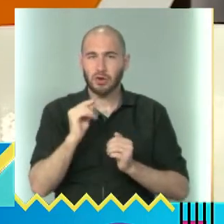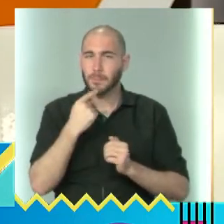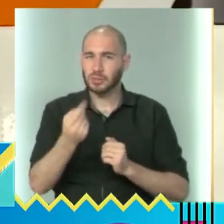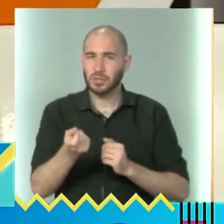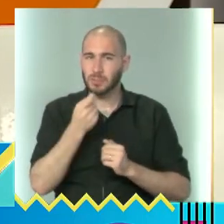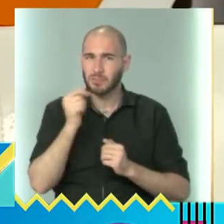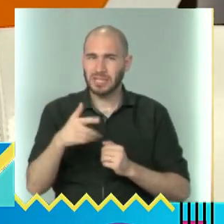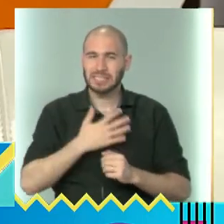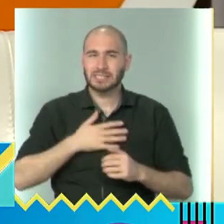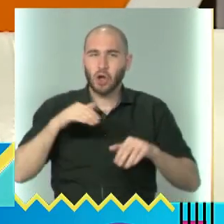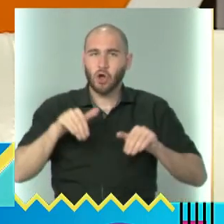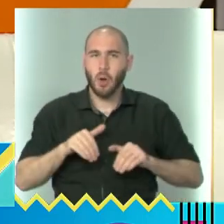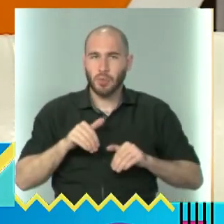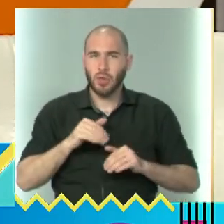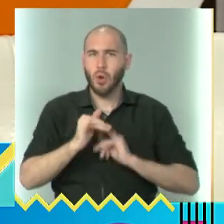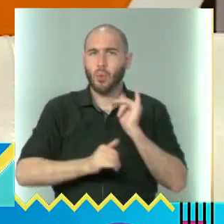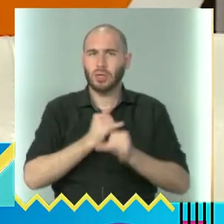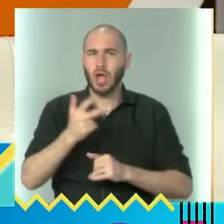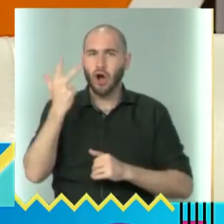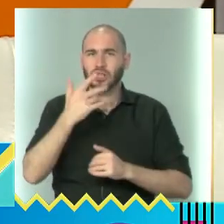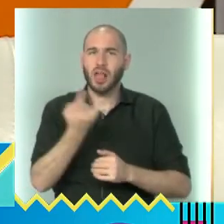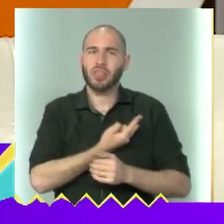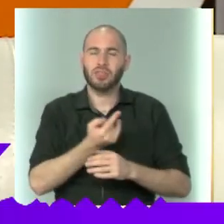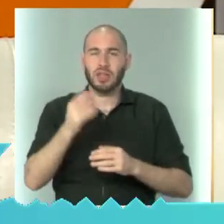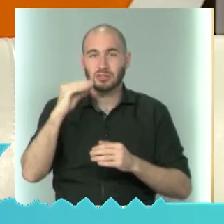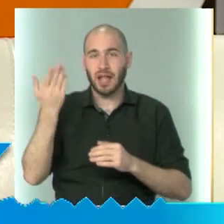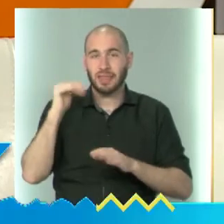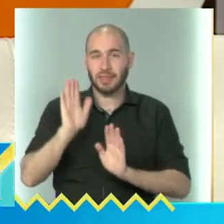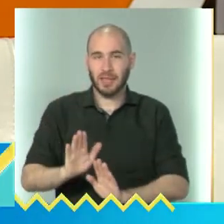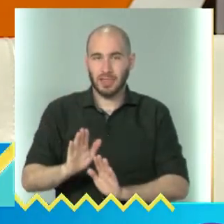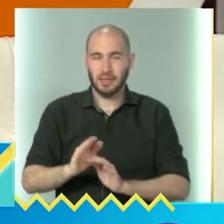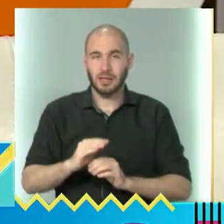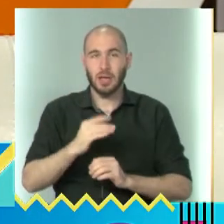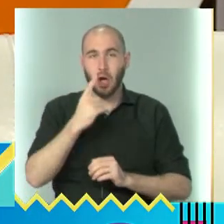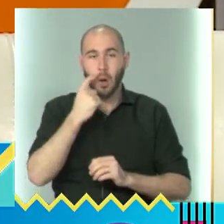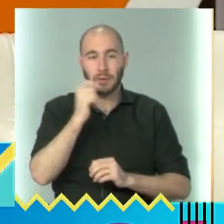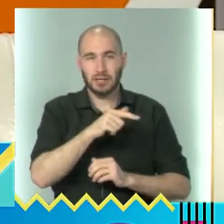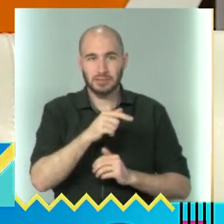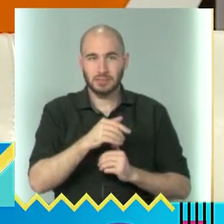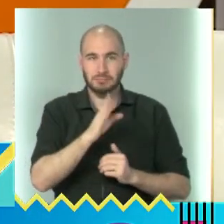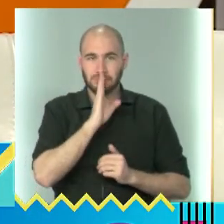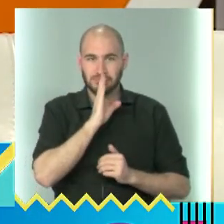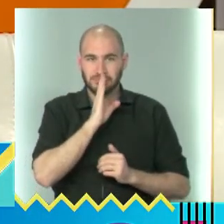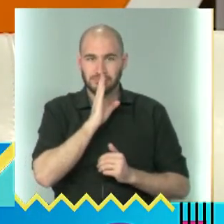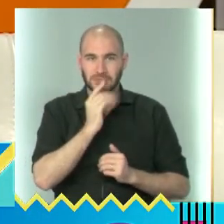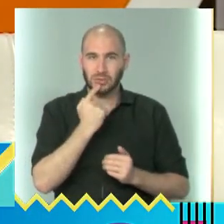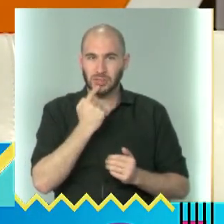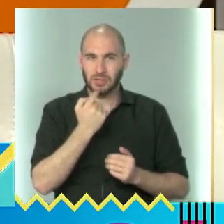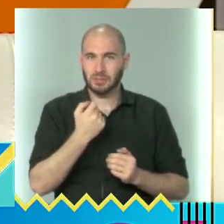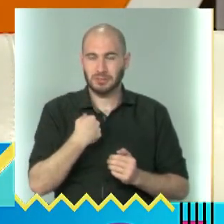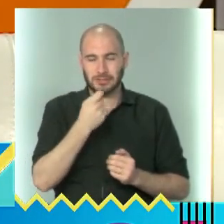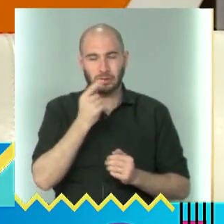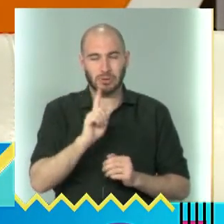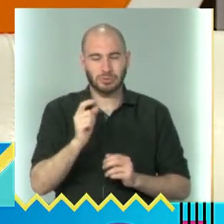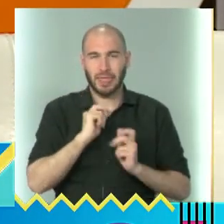si a él se sentiría cómodo diciendo en qué hotel se quedó la noche anterior. Y Zuckerberg, con un silencio como que dudó, dijo no me